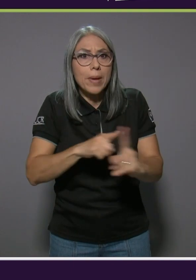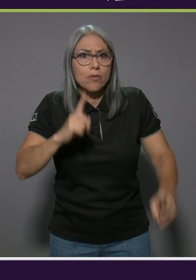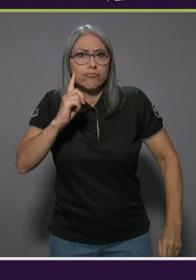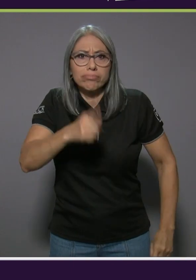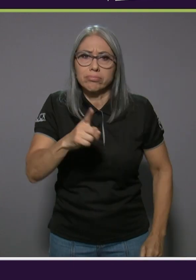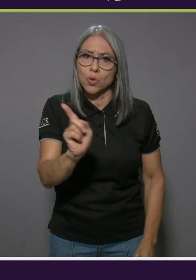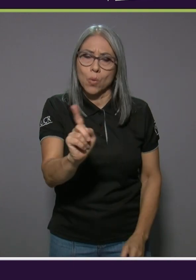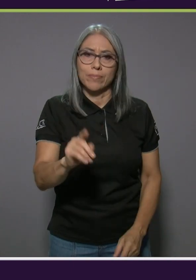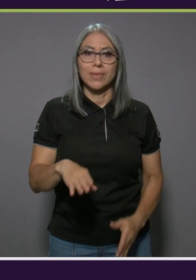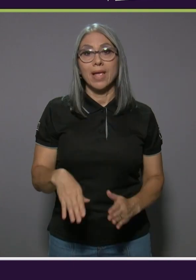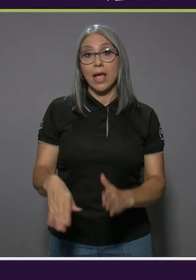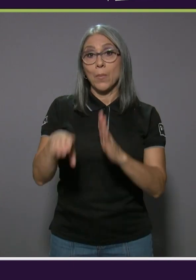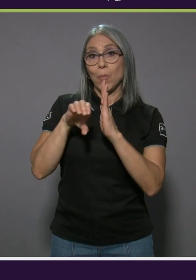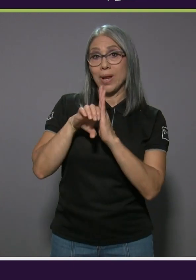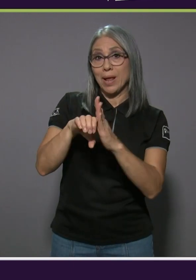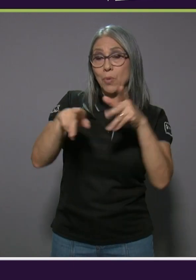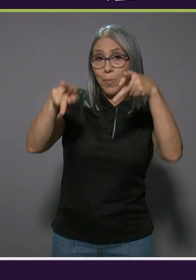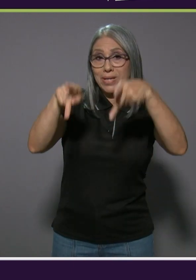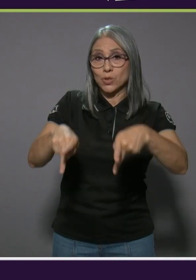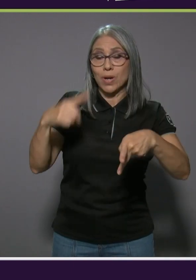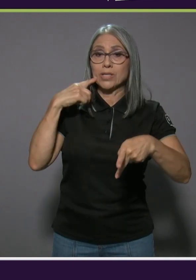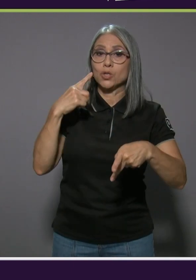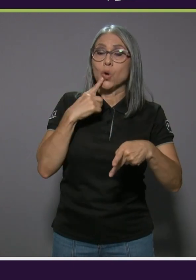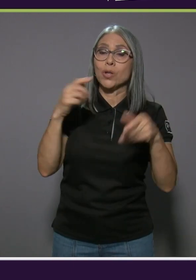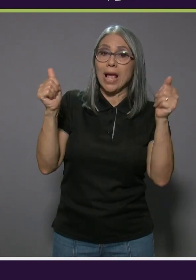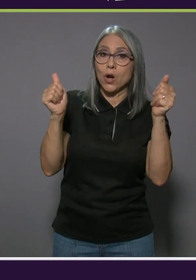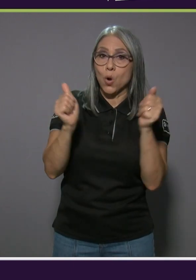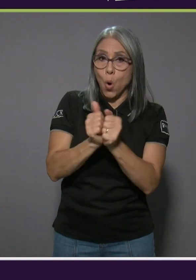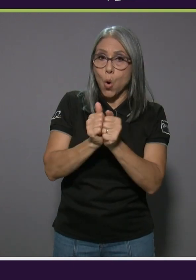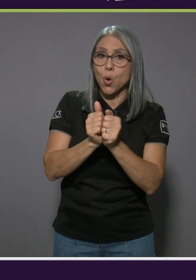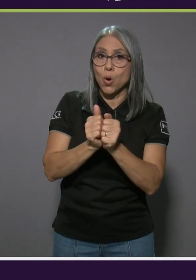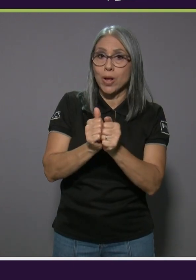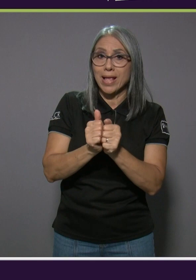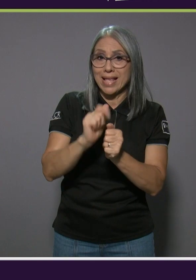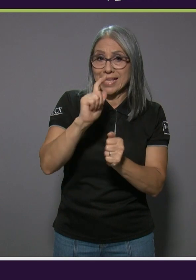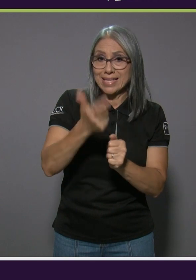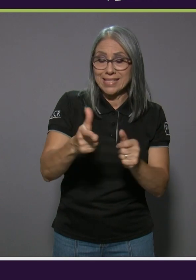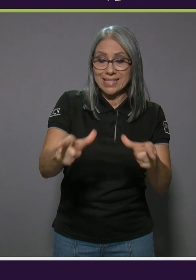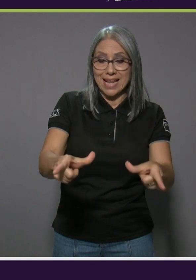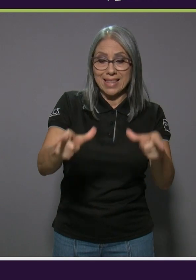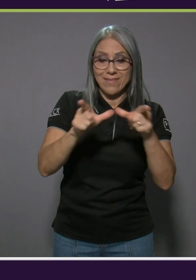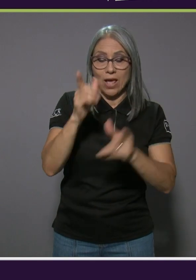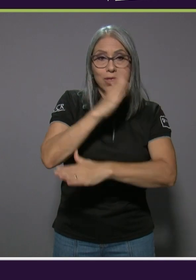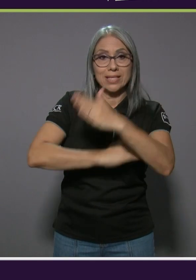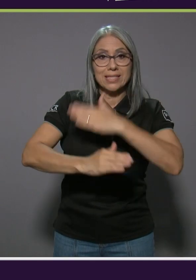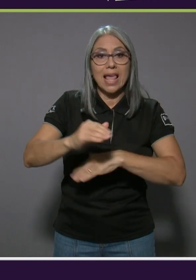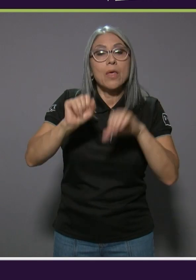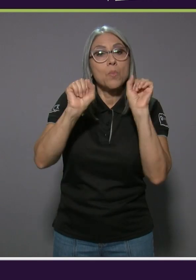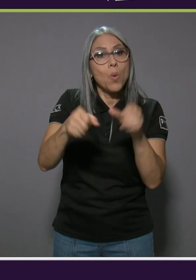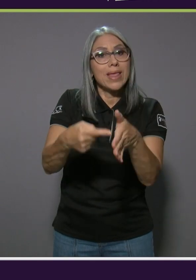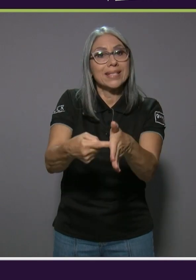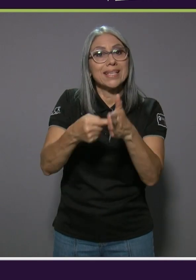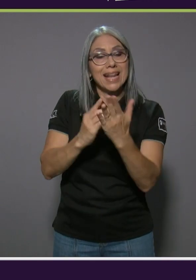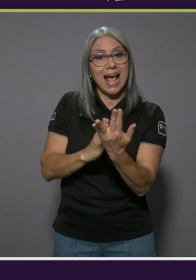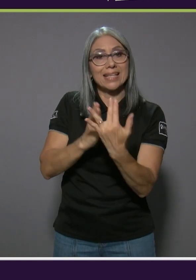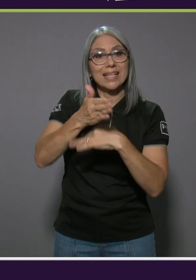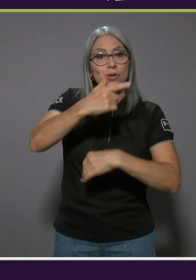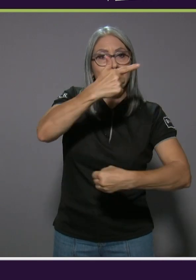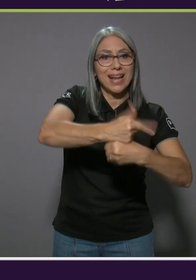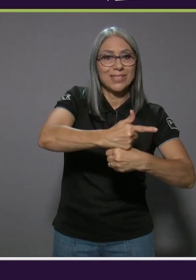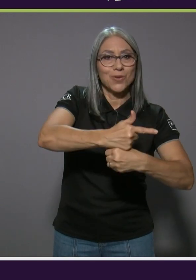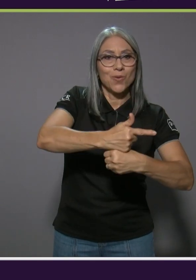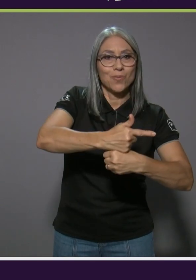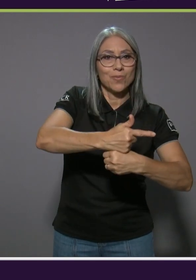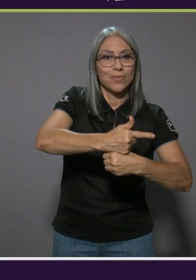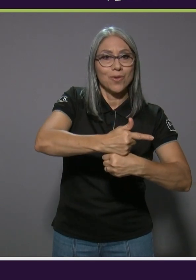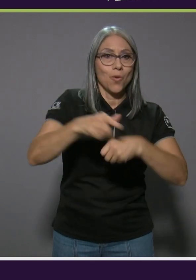una persona sorda con su certificado de discapacidad puede exigir el acceso a la LESCO, a comunicarse en la LESCO, y una persona usuaria de silla de